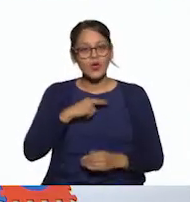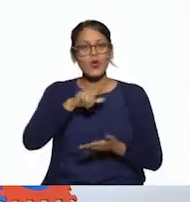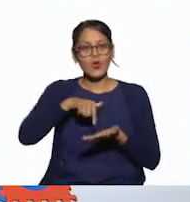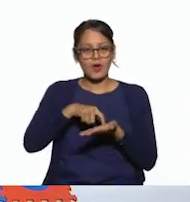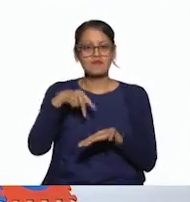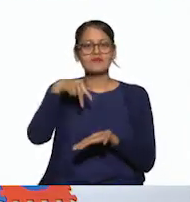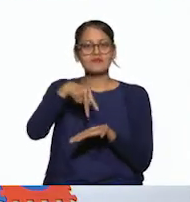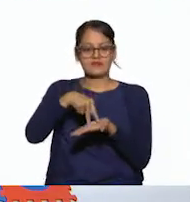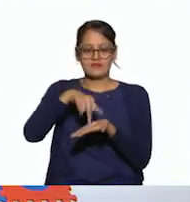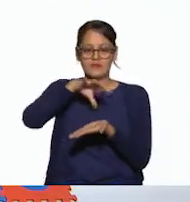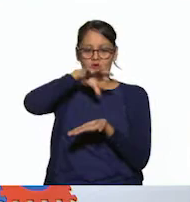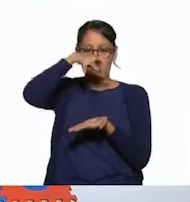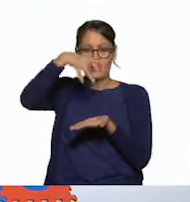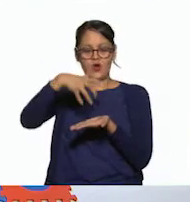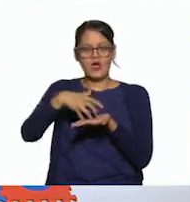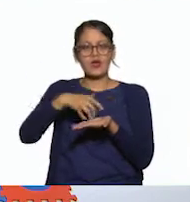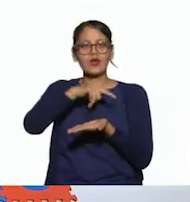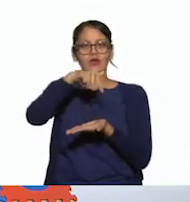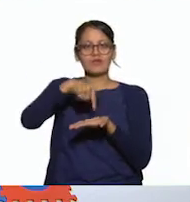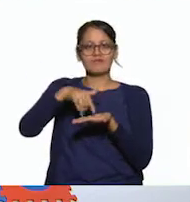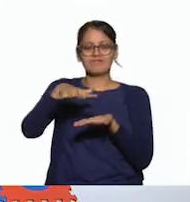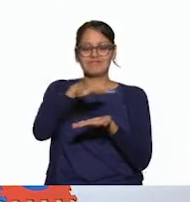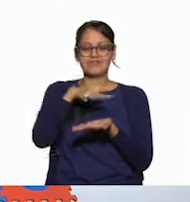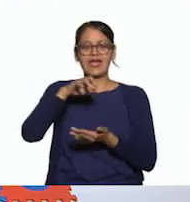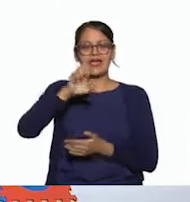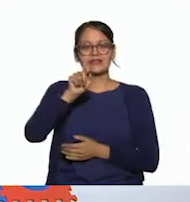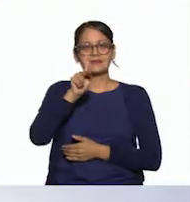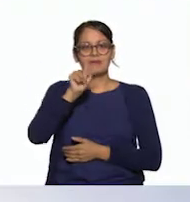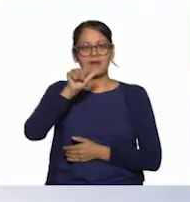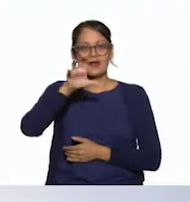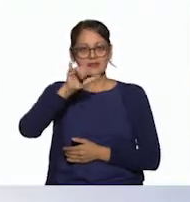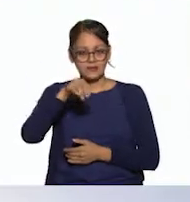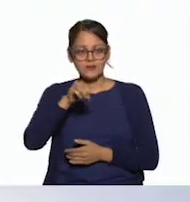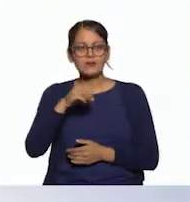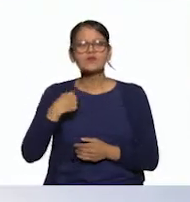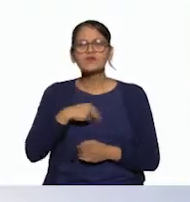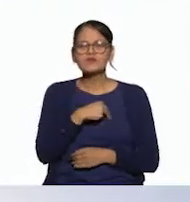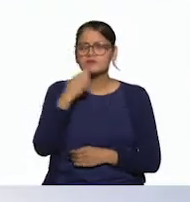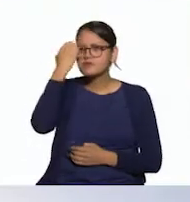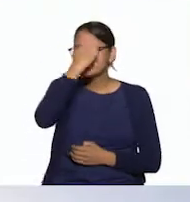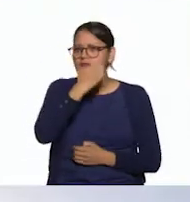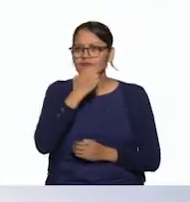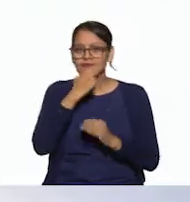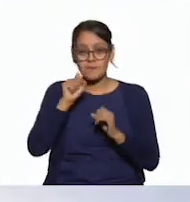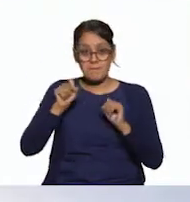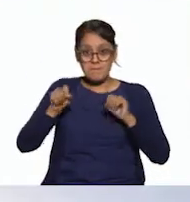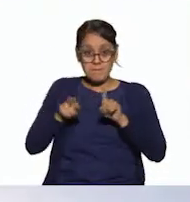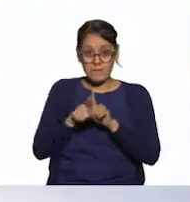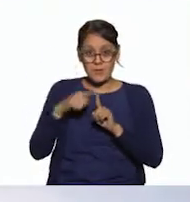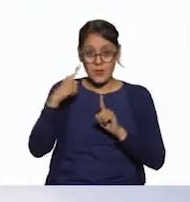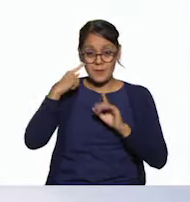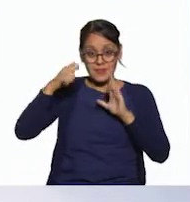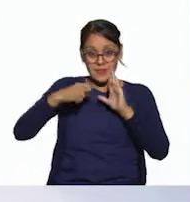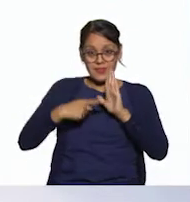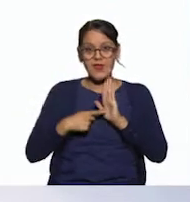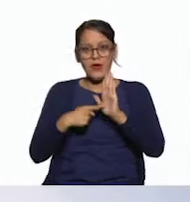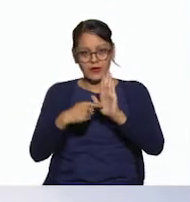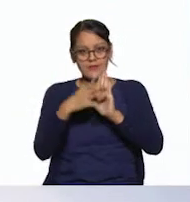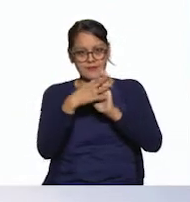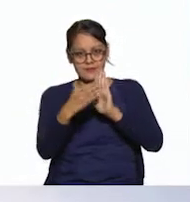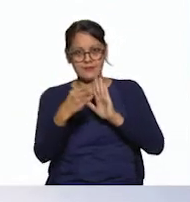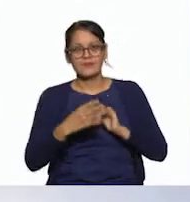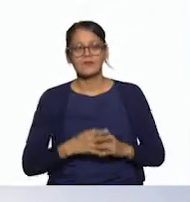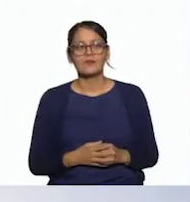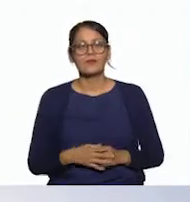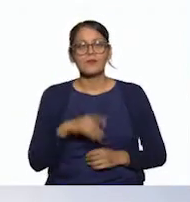espacio que nos rodea, Pilar. Y vamos a explorarlo como en el video. Para lo cual te voy